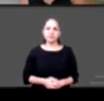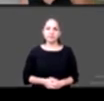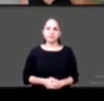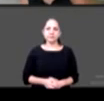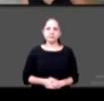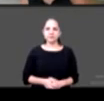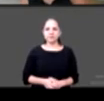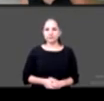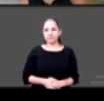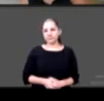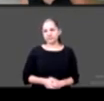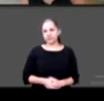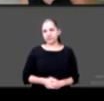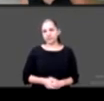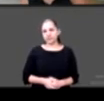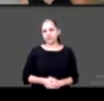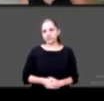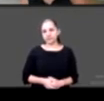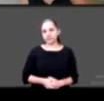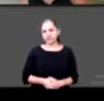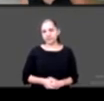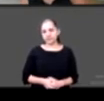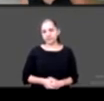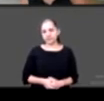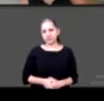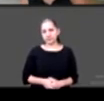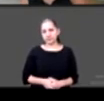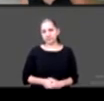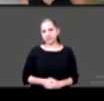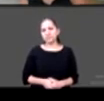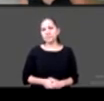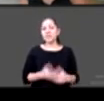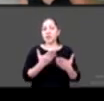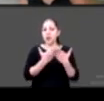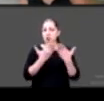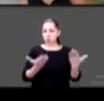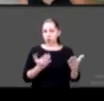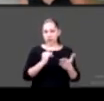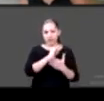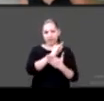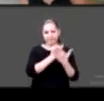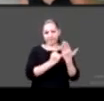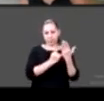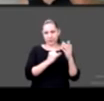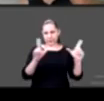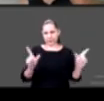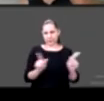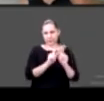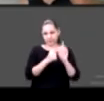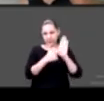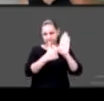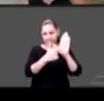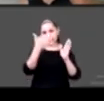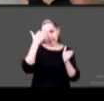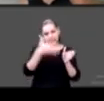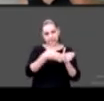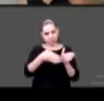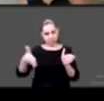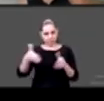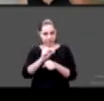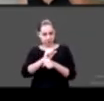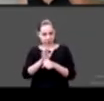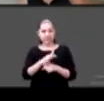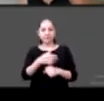Hola familias, sean bienvenidas a esta nueva Jucocápsula informativa durante la contingencia. Mi nombre es Borin y soy asesor del